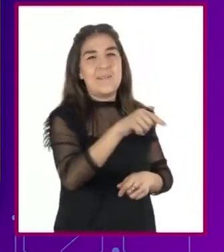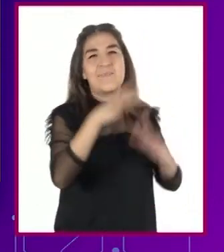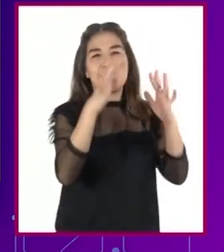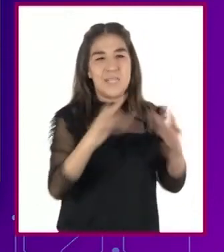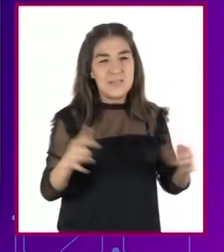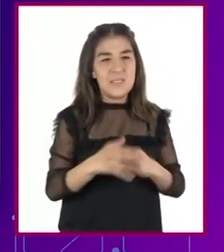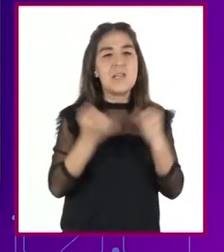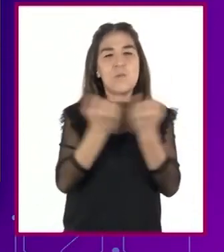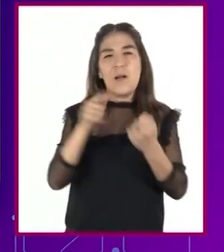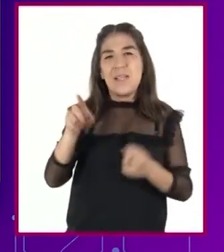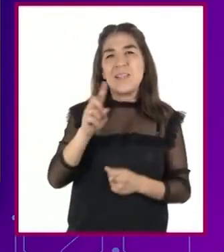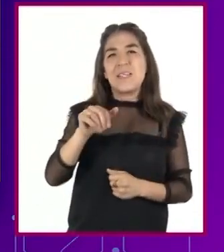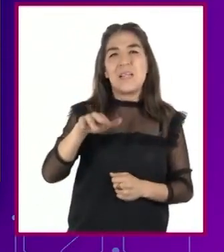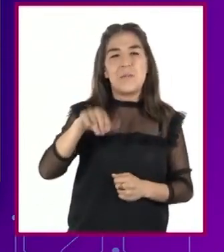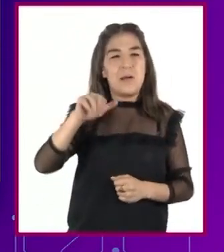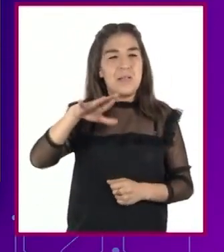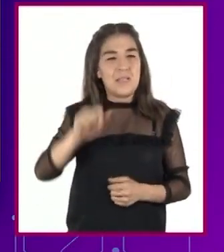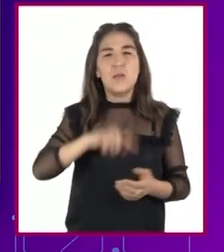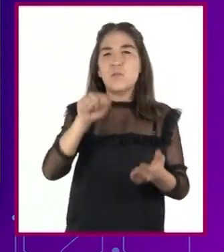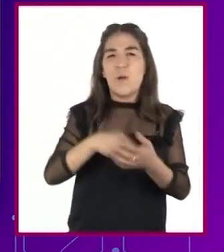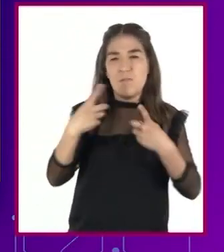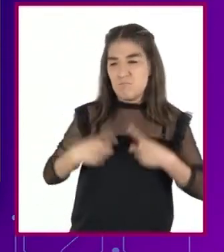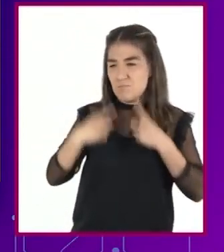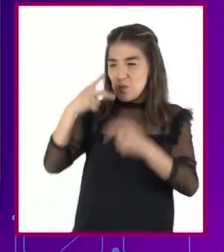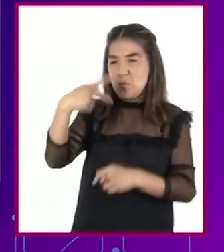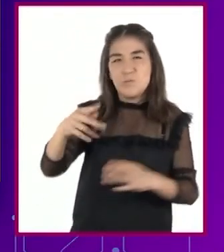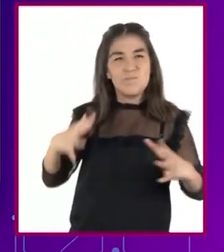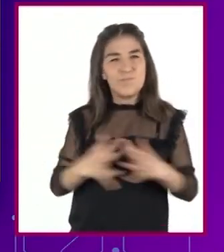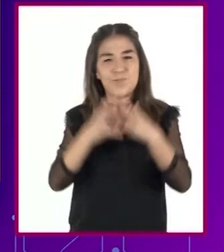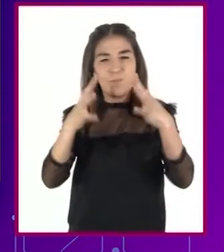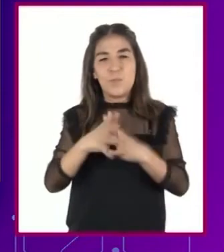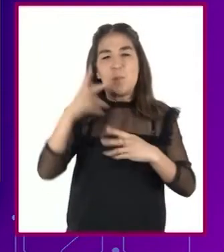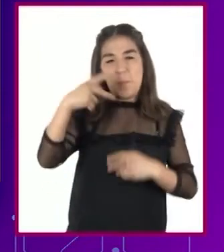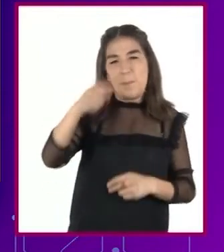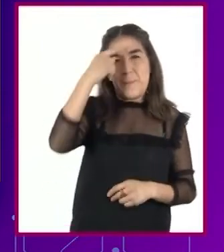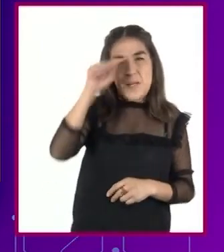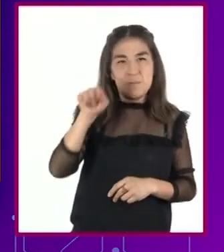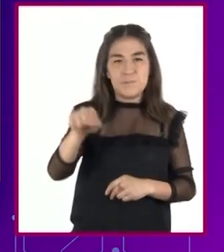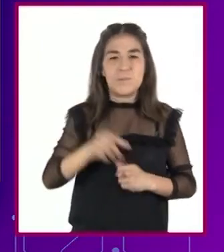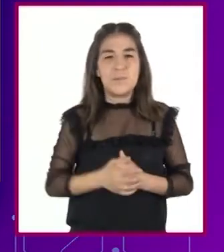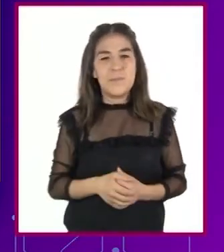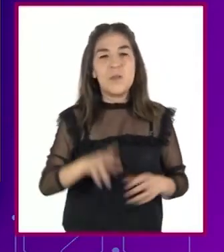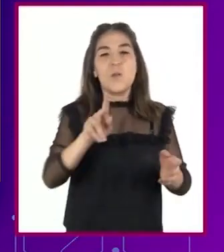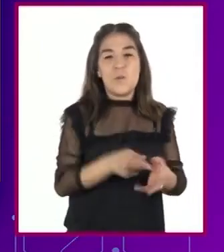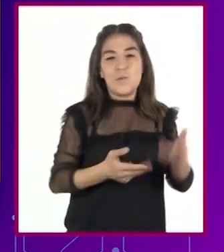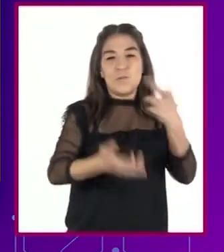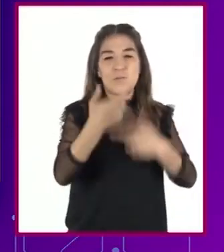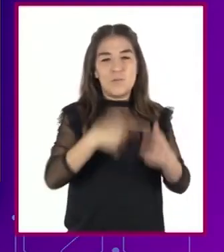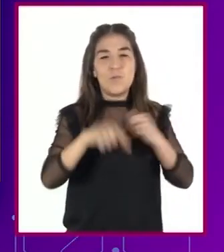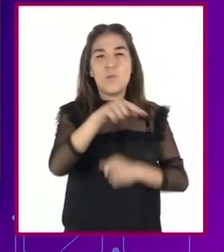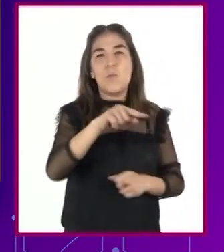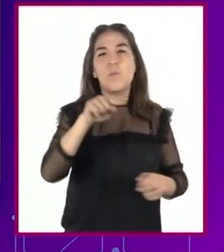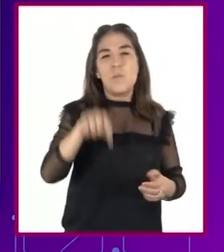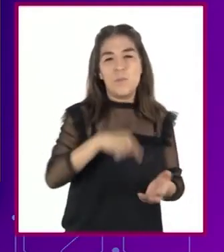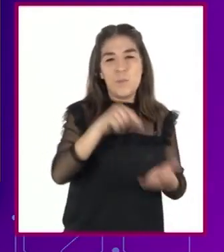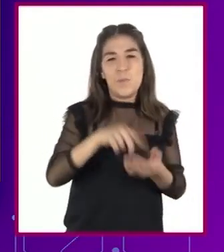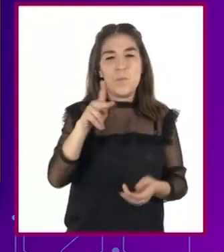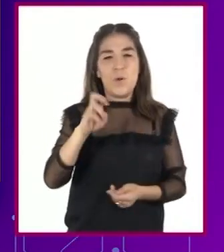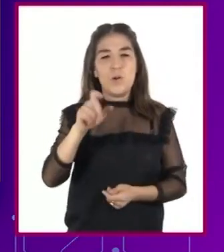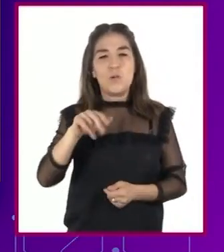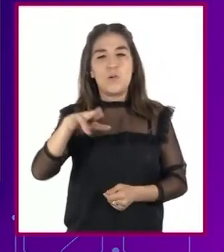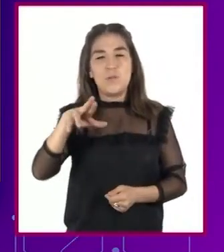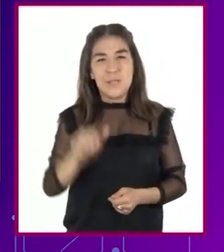Dinamarca. Las provincias de Posen y Prusia Occidental serían devueltas a Polonia, así como la